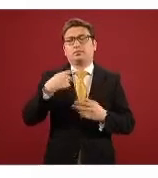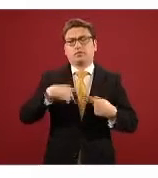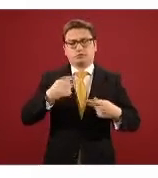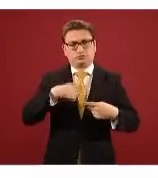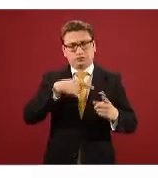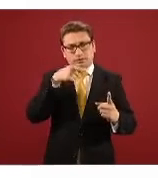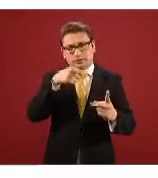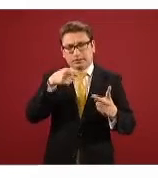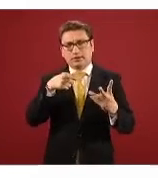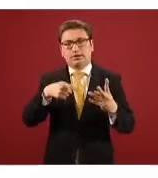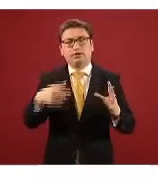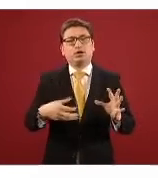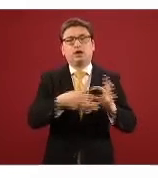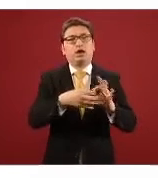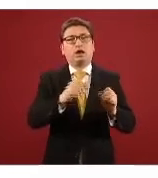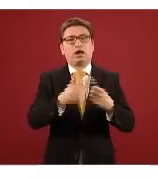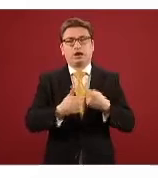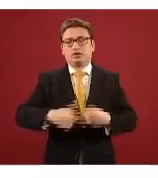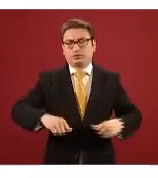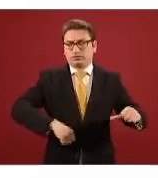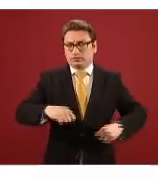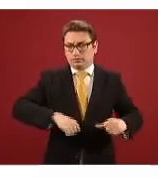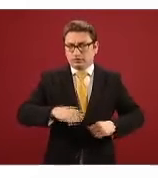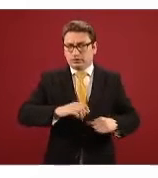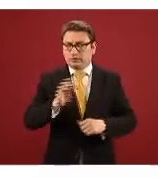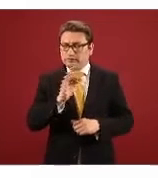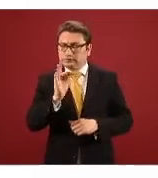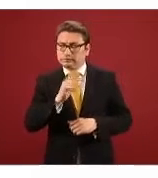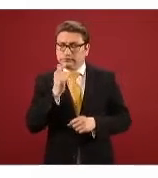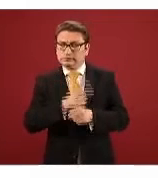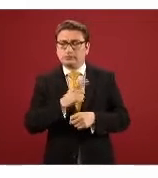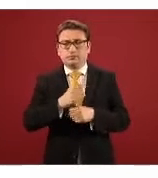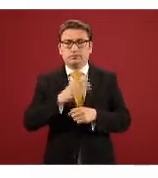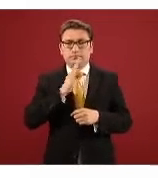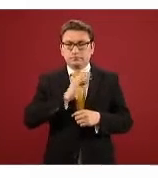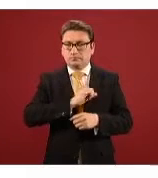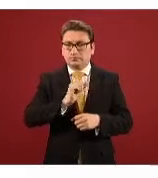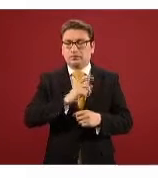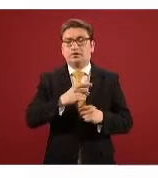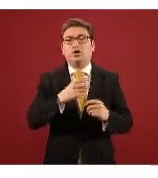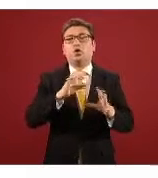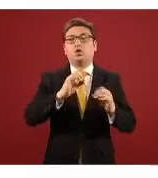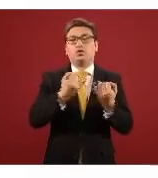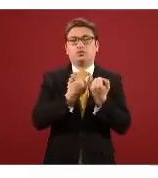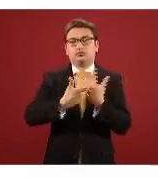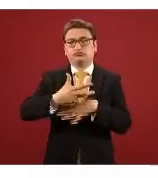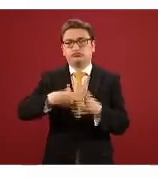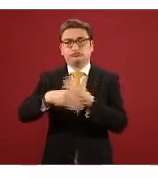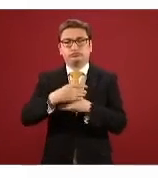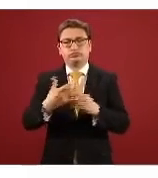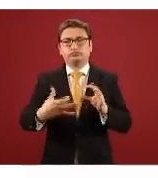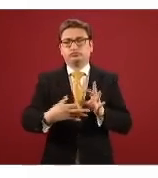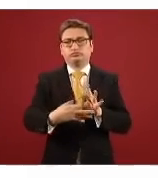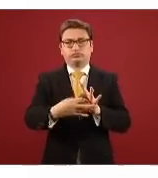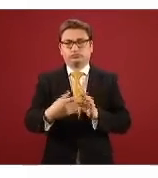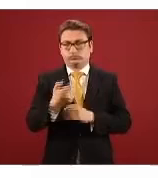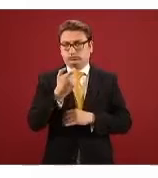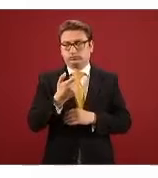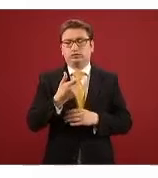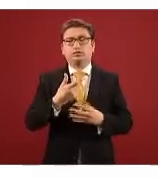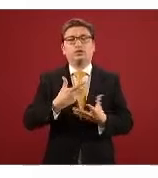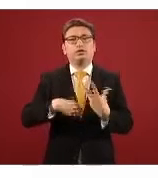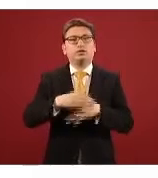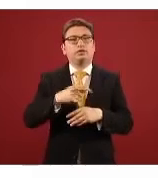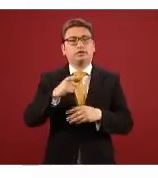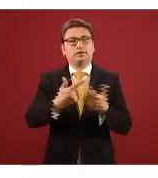les ha relacionado con alguna actividad presuntamente ilícita o personas que tengan relaciones financieras de manera directa